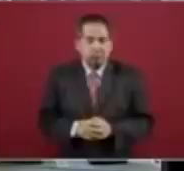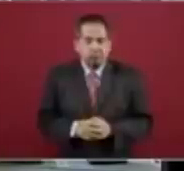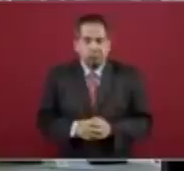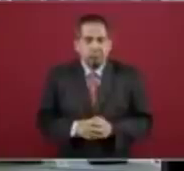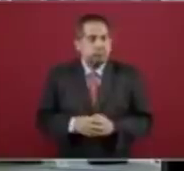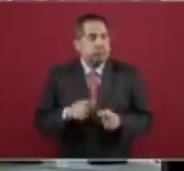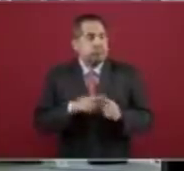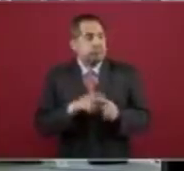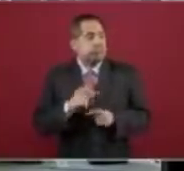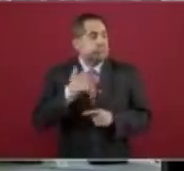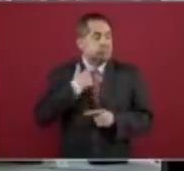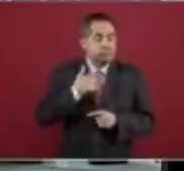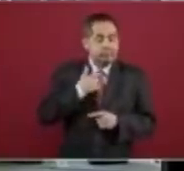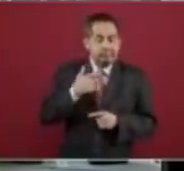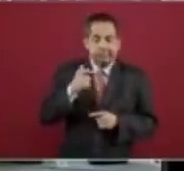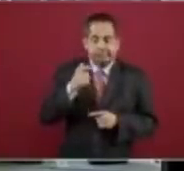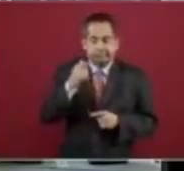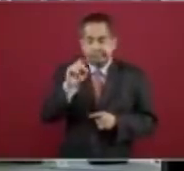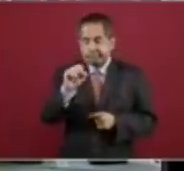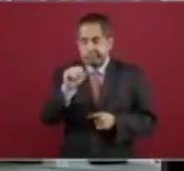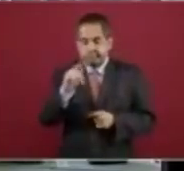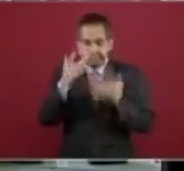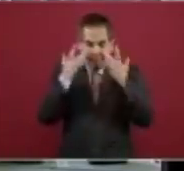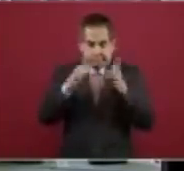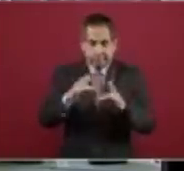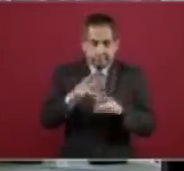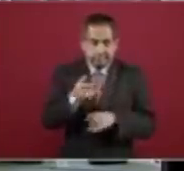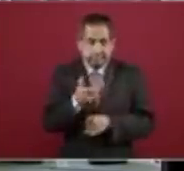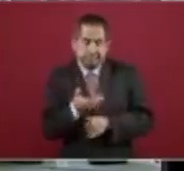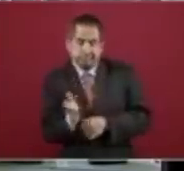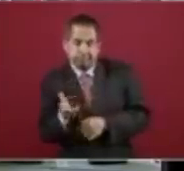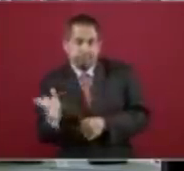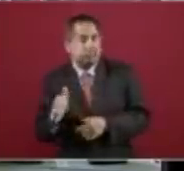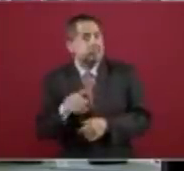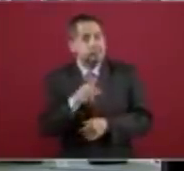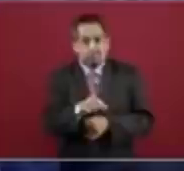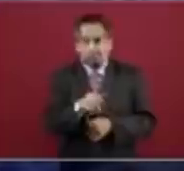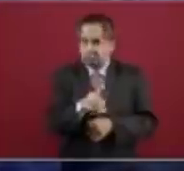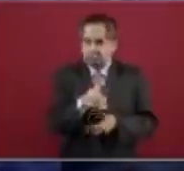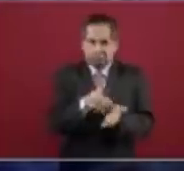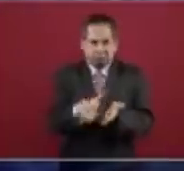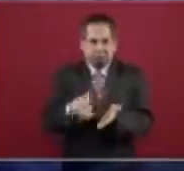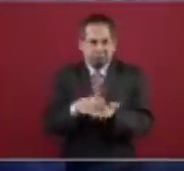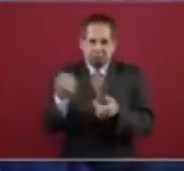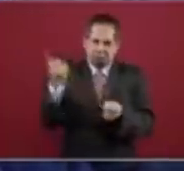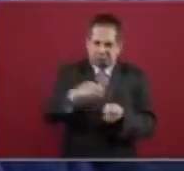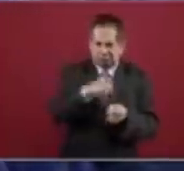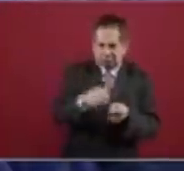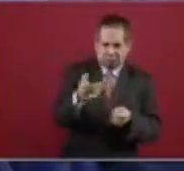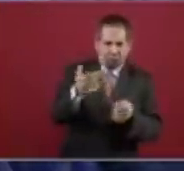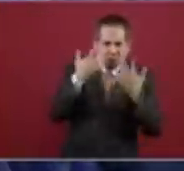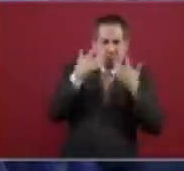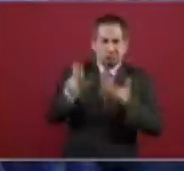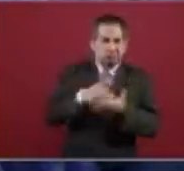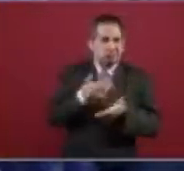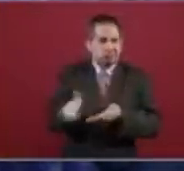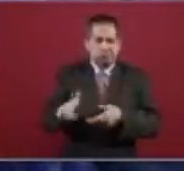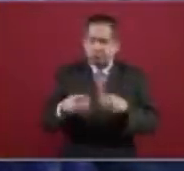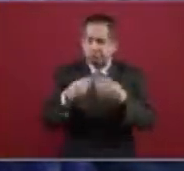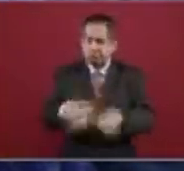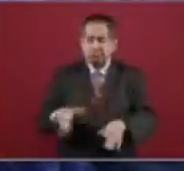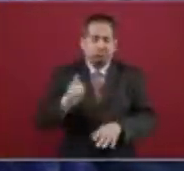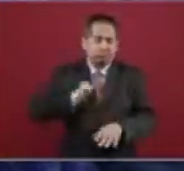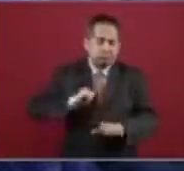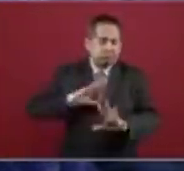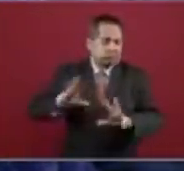renunciados del Servicio de Administración Tributaria le piden su intervención porque fueron obligados a renunciar perdiendo sus derechos de antigüedad